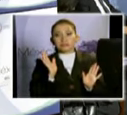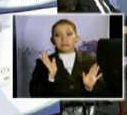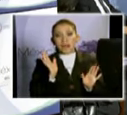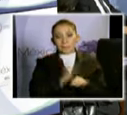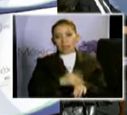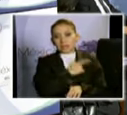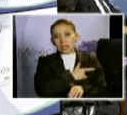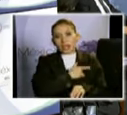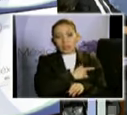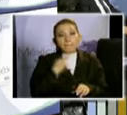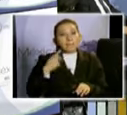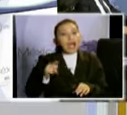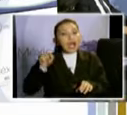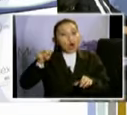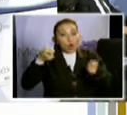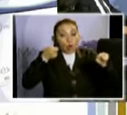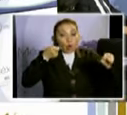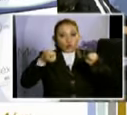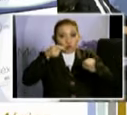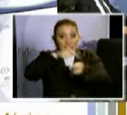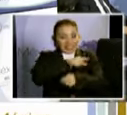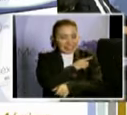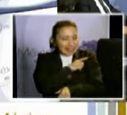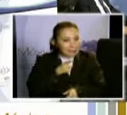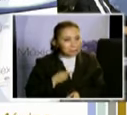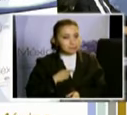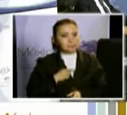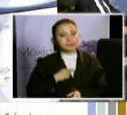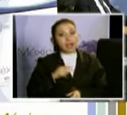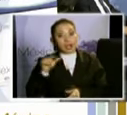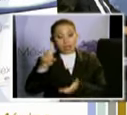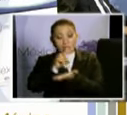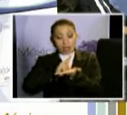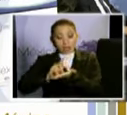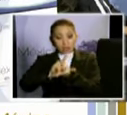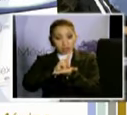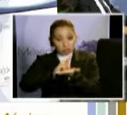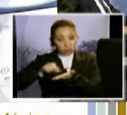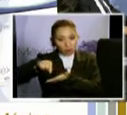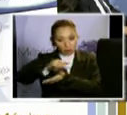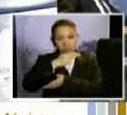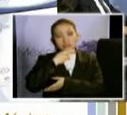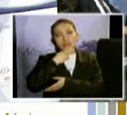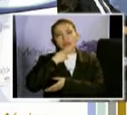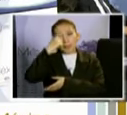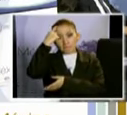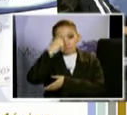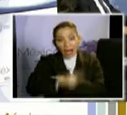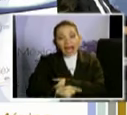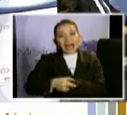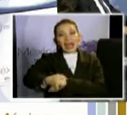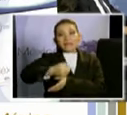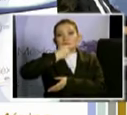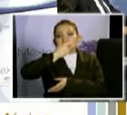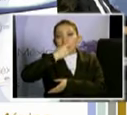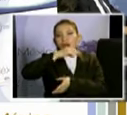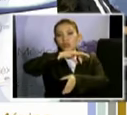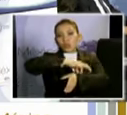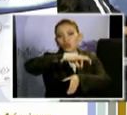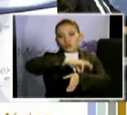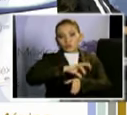le agrada, pero tienen que ser controladas. Y que las drogas son útiles para fines farmacéuticos